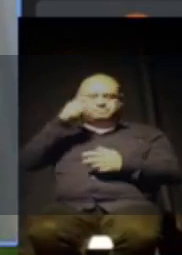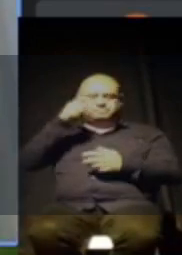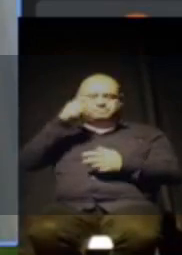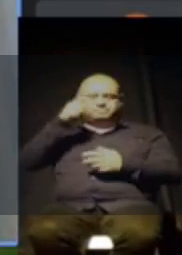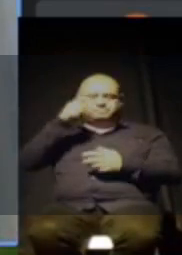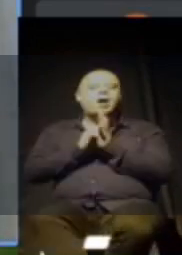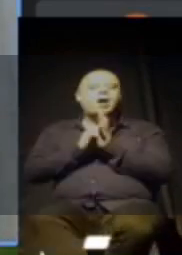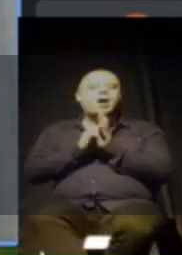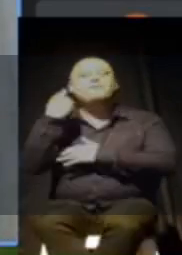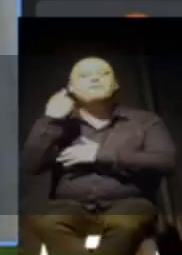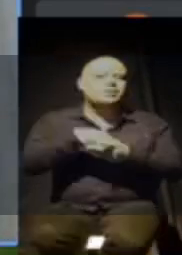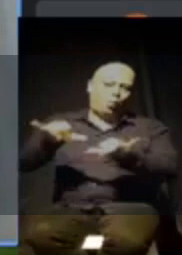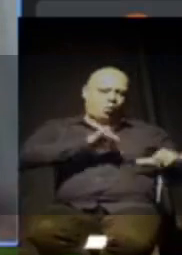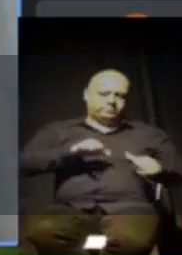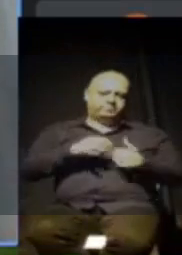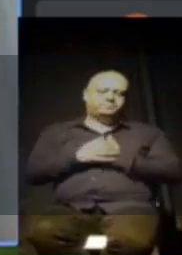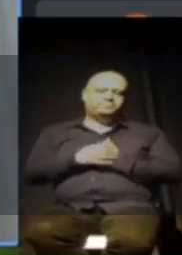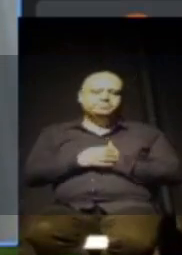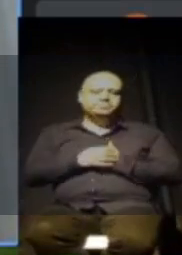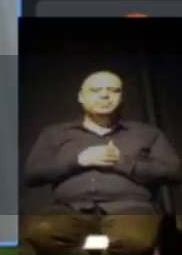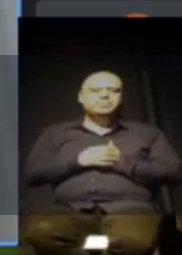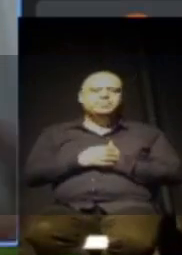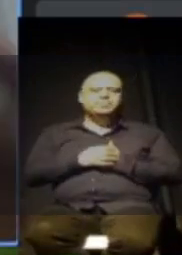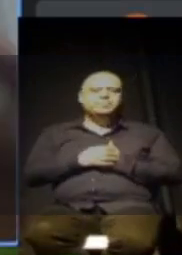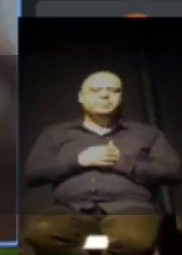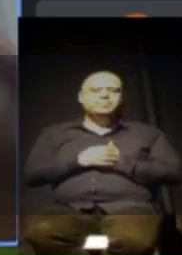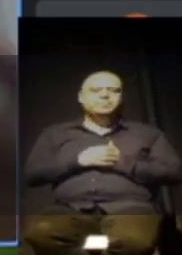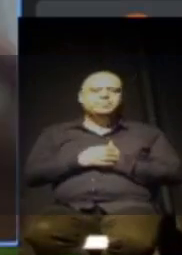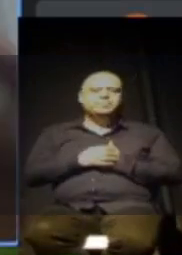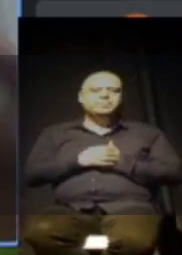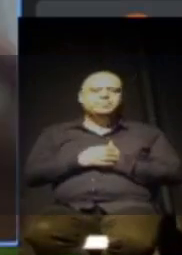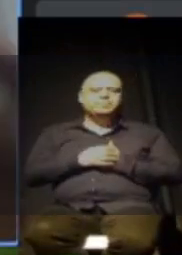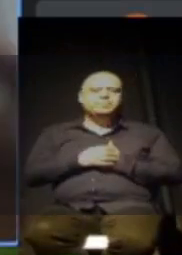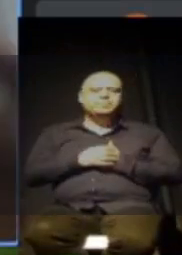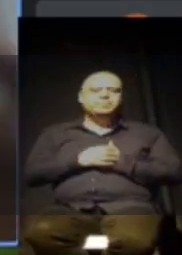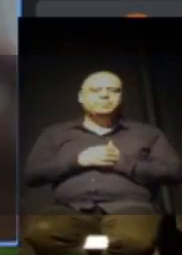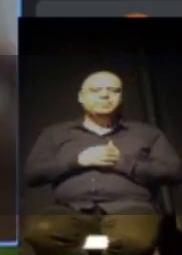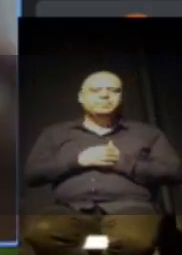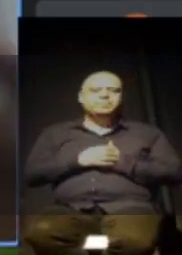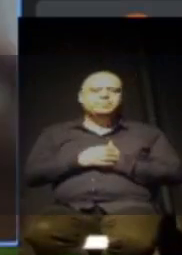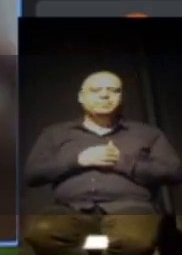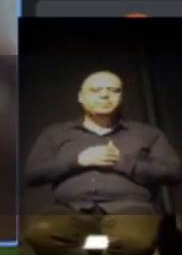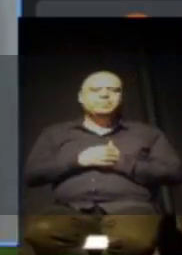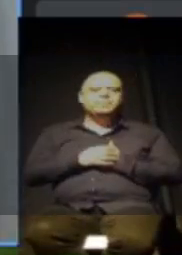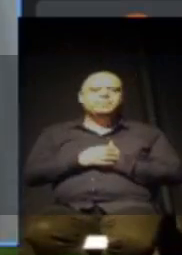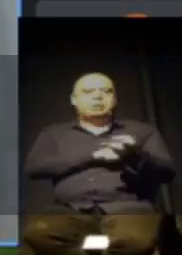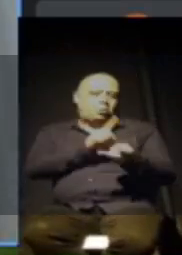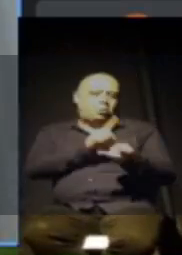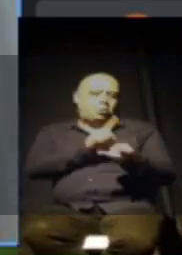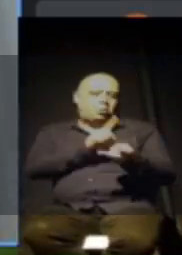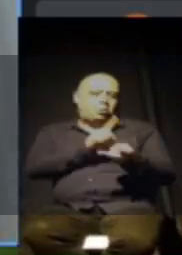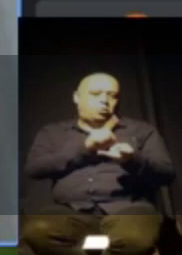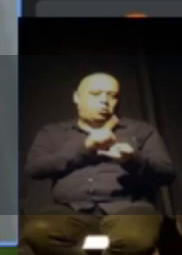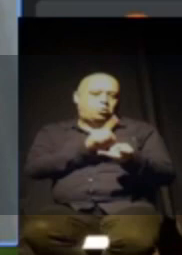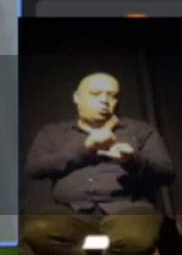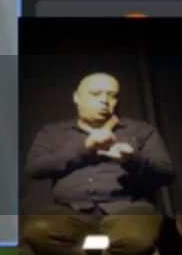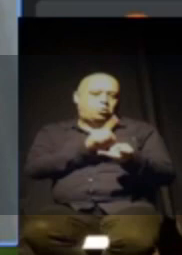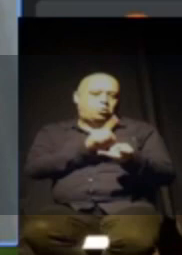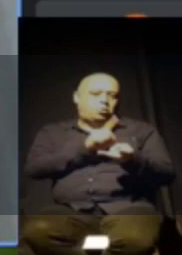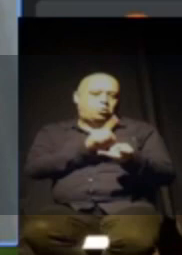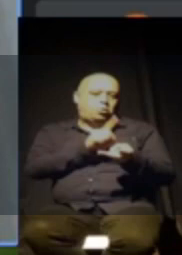partir de lo que llamaría una política del unísono, ¿no? Una sola nación, una sola religión, una sola